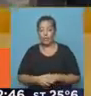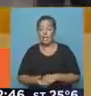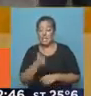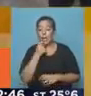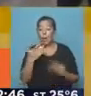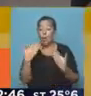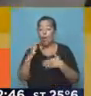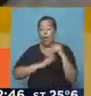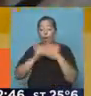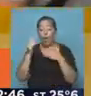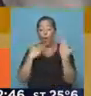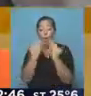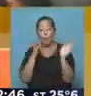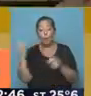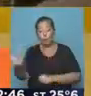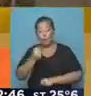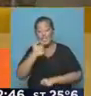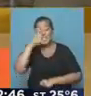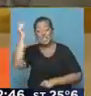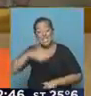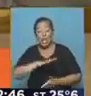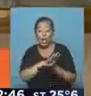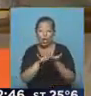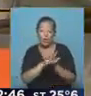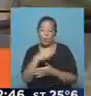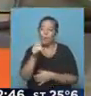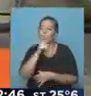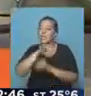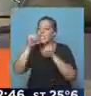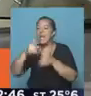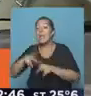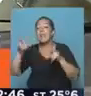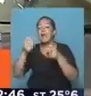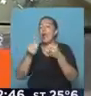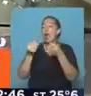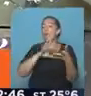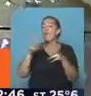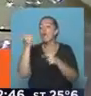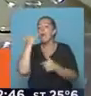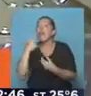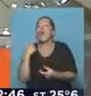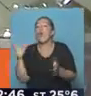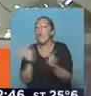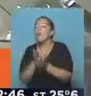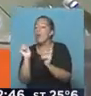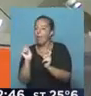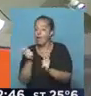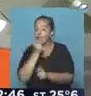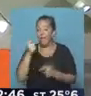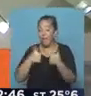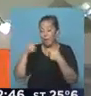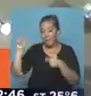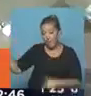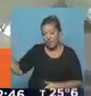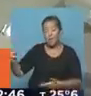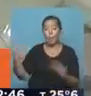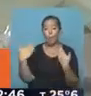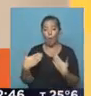corrupción yo creo que hay que contestarle definitivamente que sí el tema es cómo Y con quién Digamos si son estas empresas las que